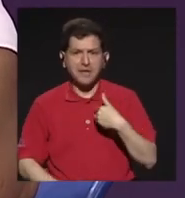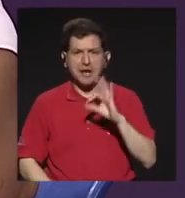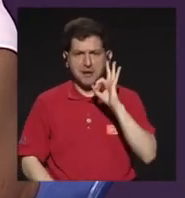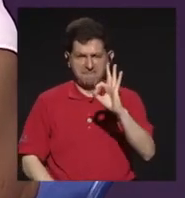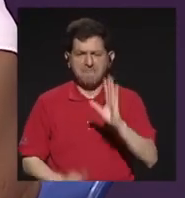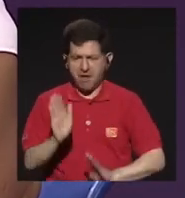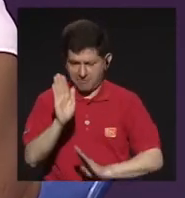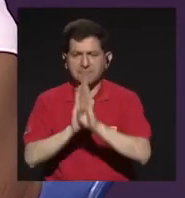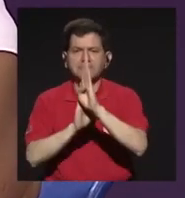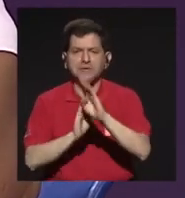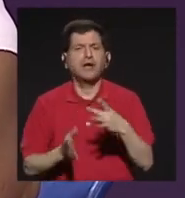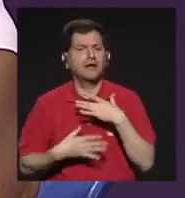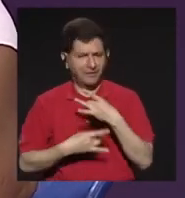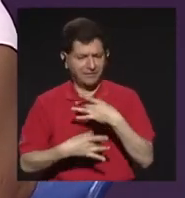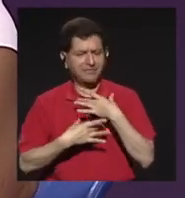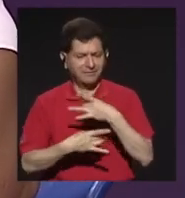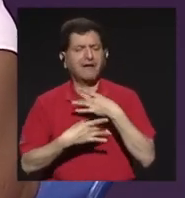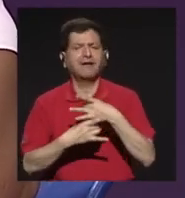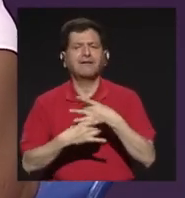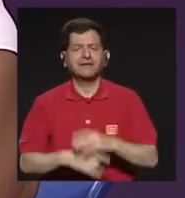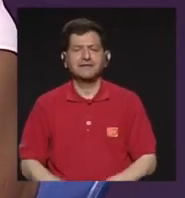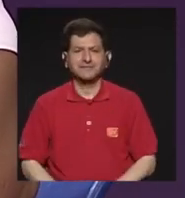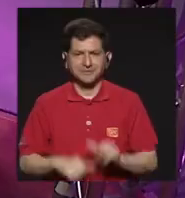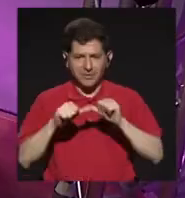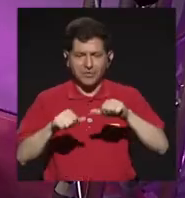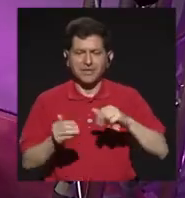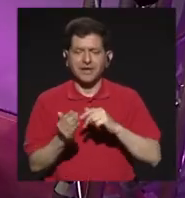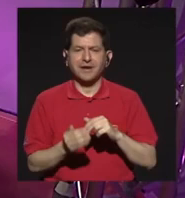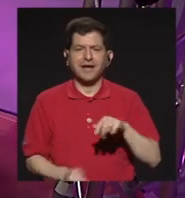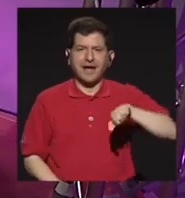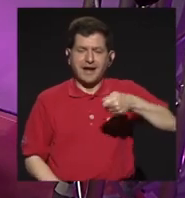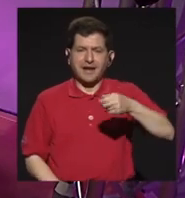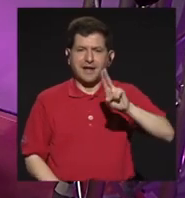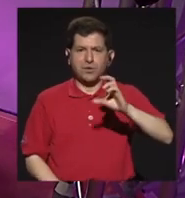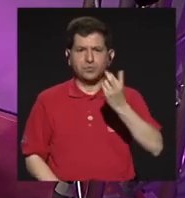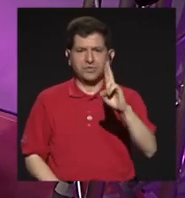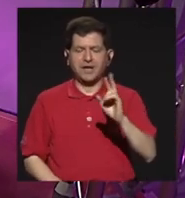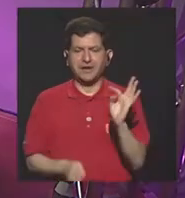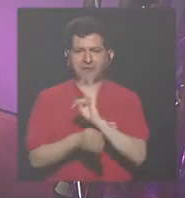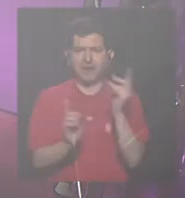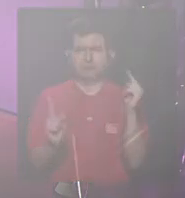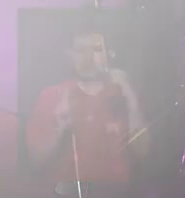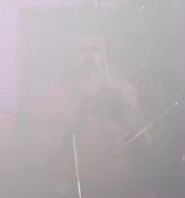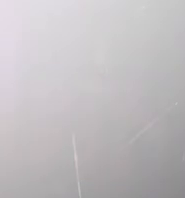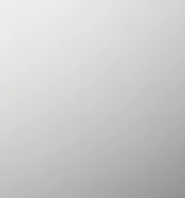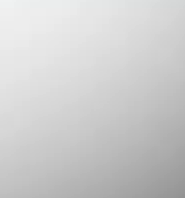bien desarrollado y muy interesante. Quédese con Canal UCR TV Consentido.